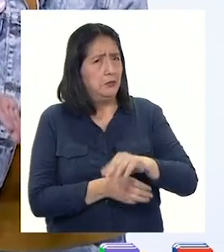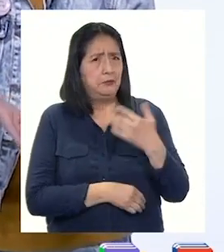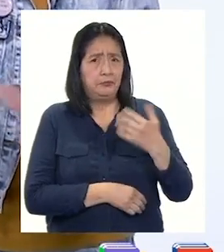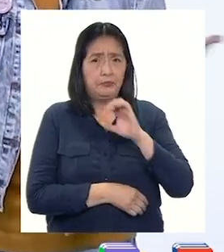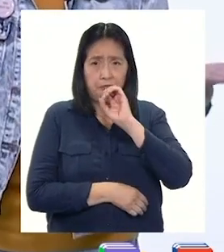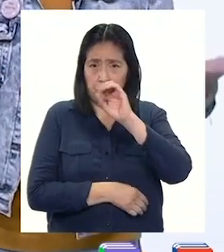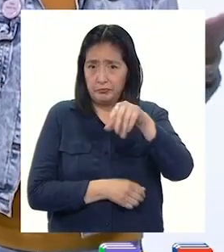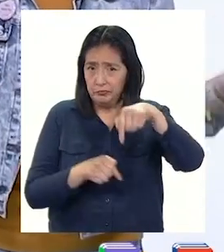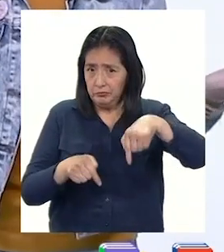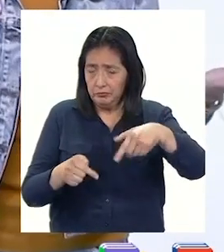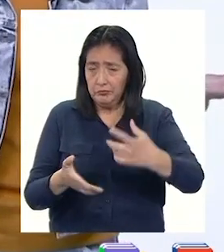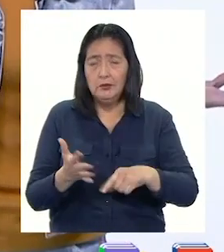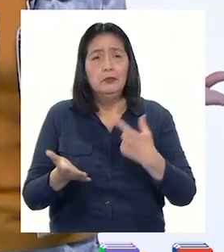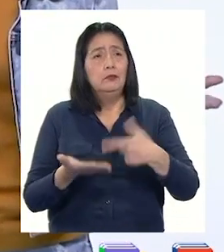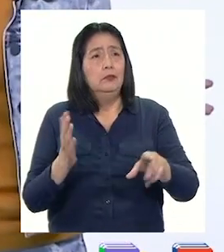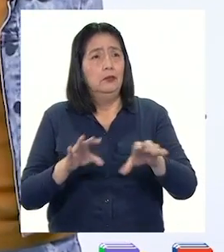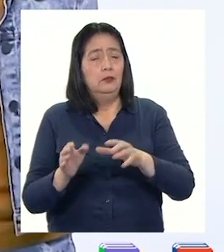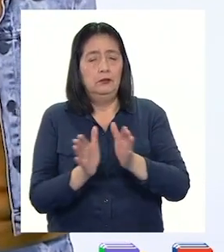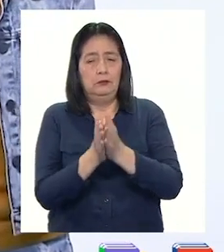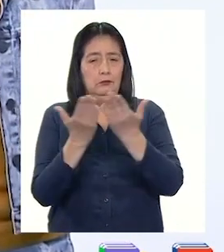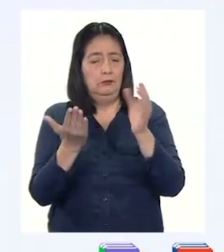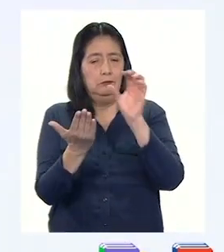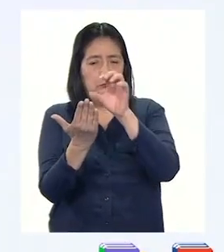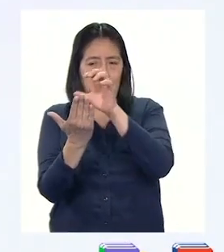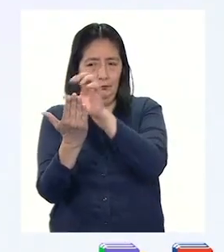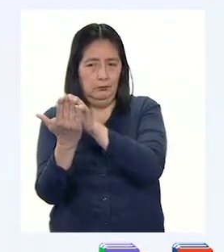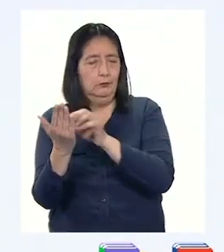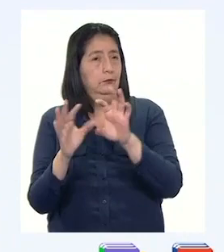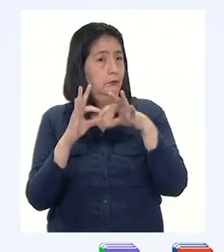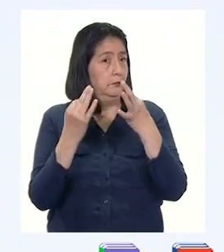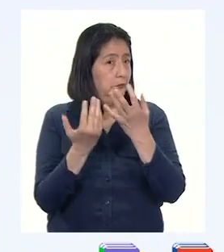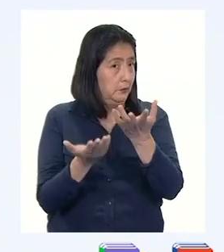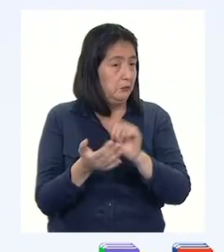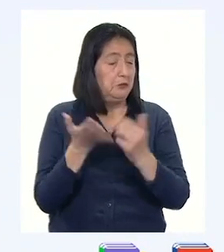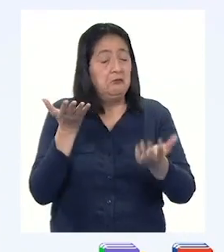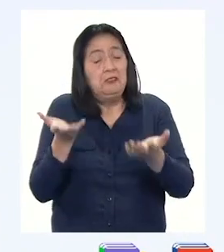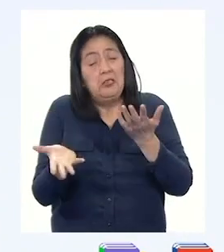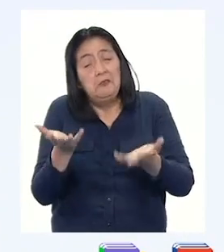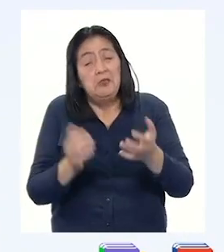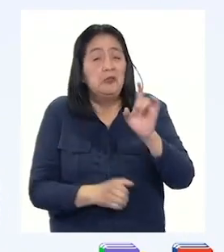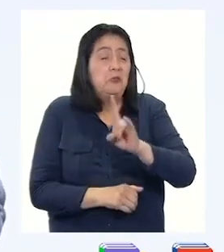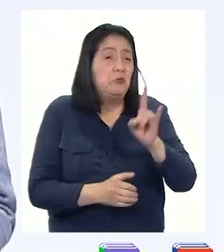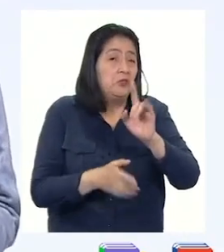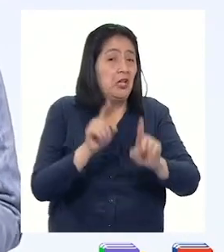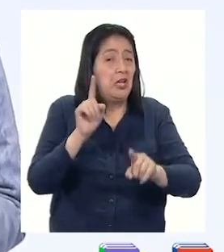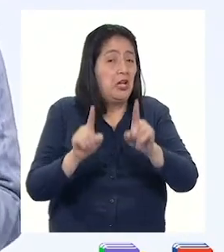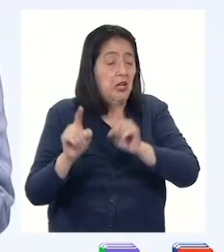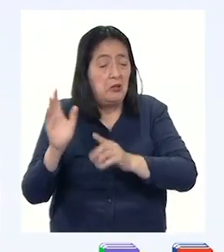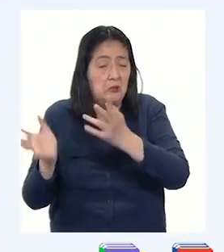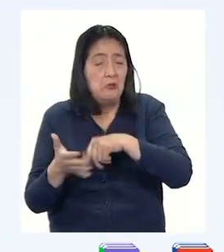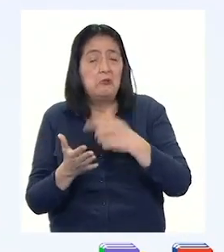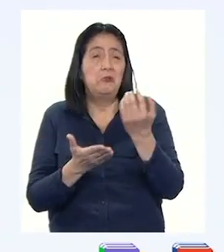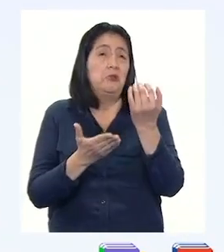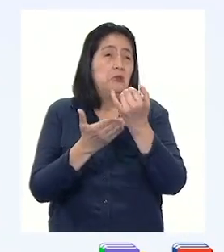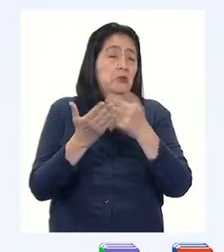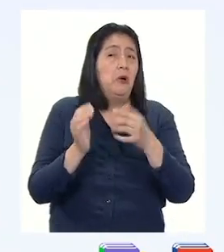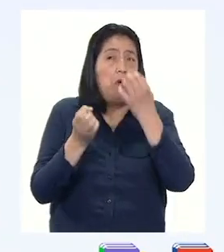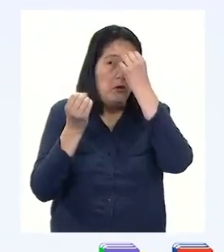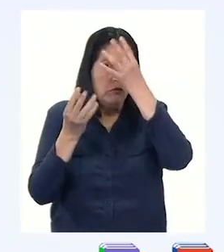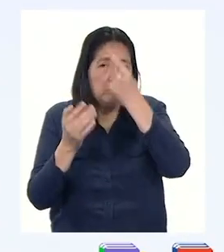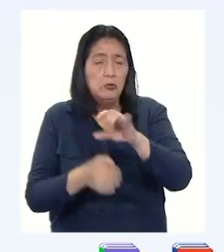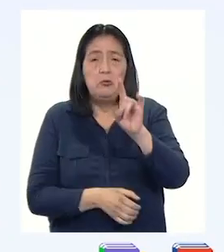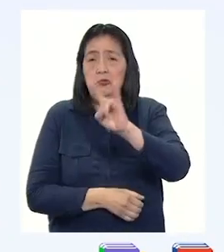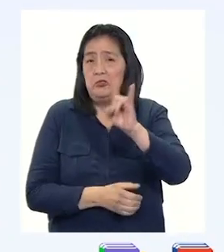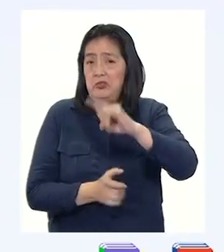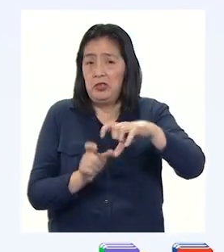mencionados en este programa para la elaboración de tu álbum familiar. Tal vez decidas usar algunos patrones en él o decidas presentar información